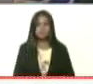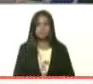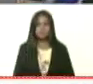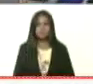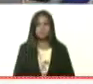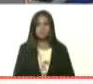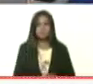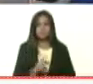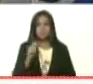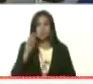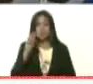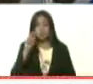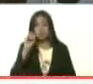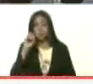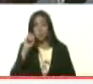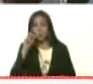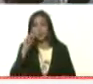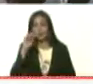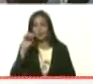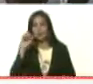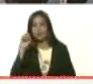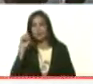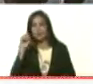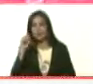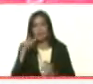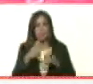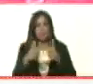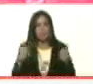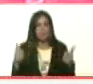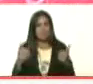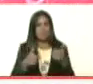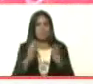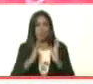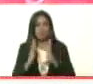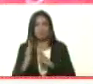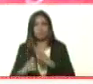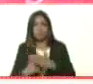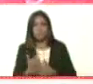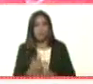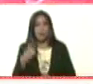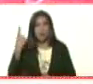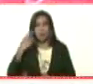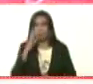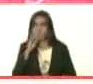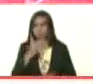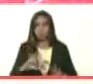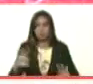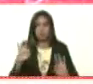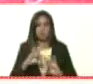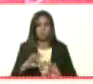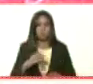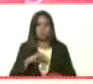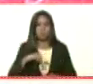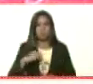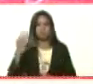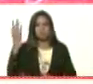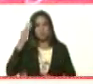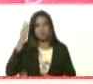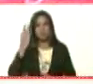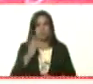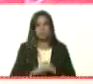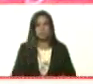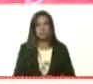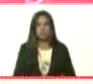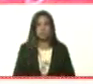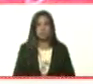Trotsky. Dentro de ciertos límites, o sea, dentro de cierta organización, no a lo loco. Lo sabemos, pues. Pero de